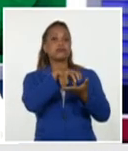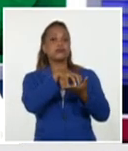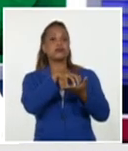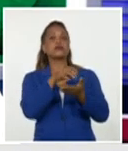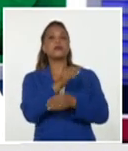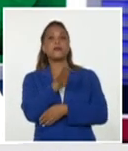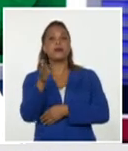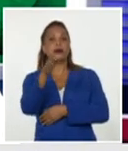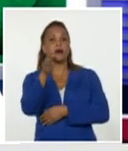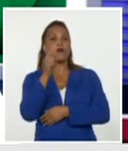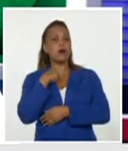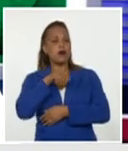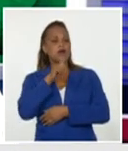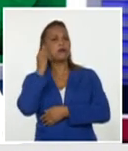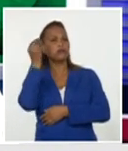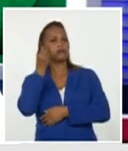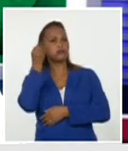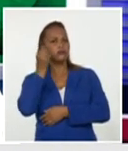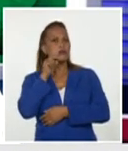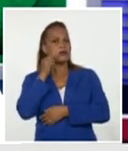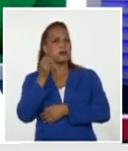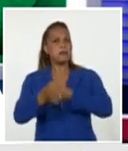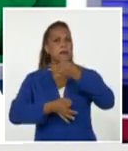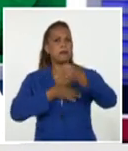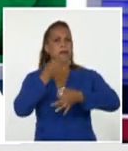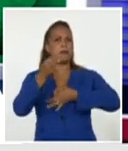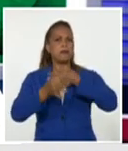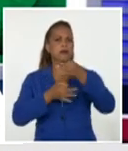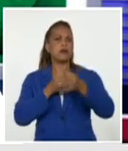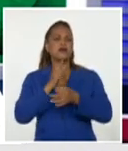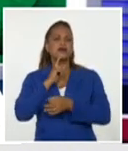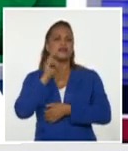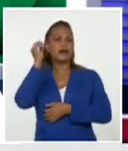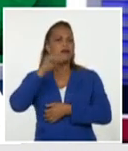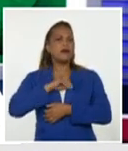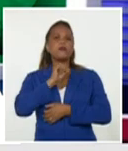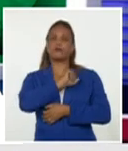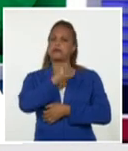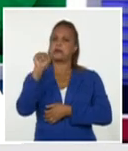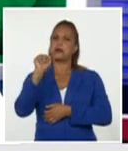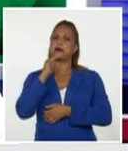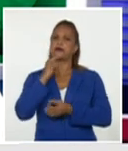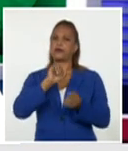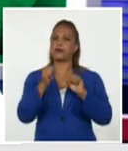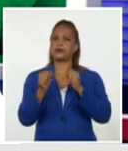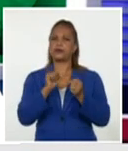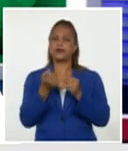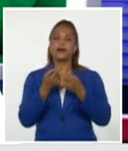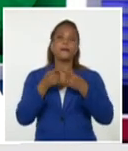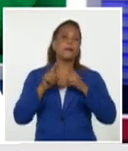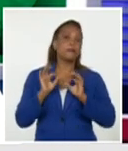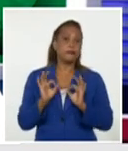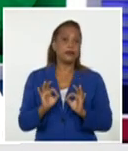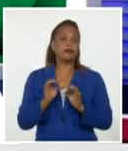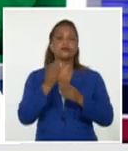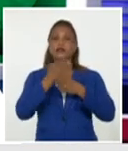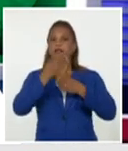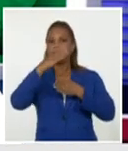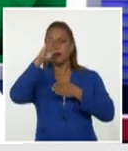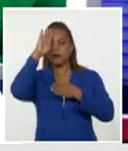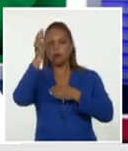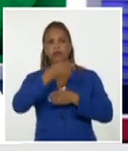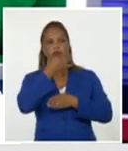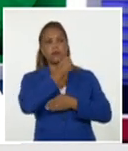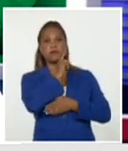lo analizamos todos los días, no tenemos dudas de que lo van a resolver. Pero lamentablemente Santiago, como tú dije y